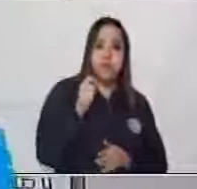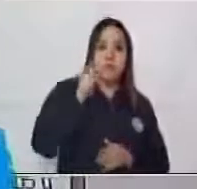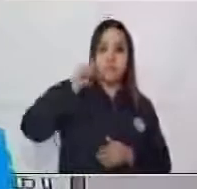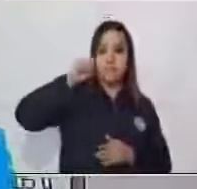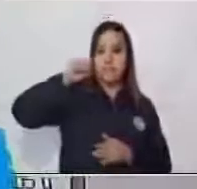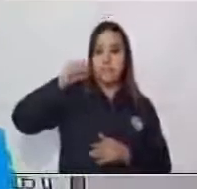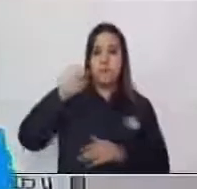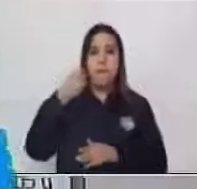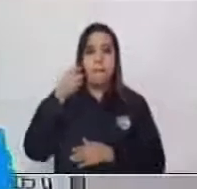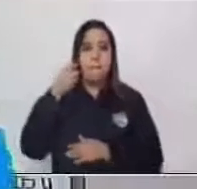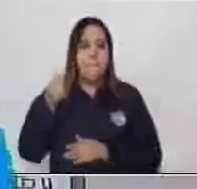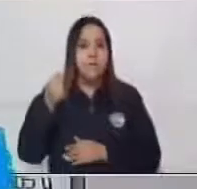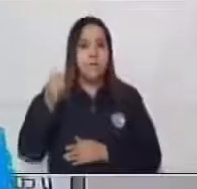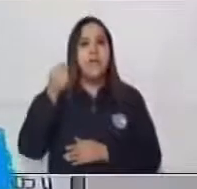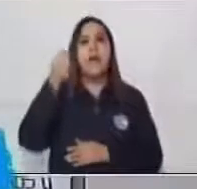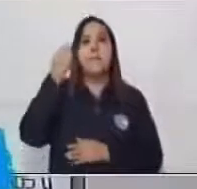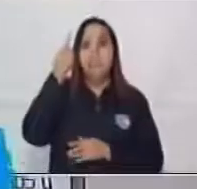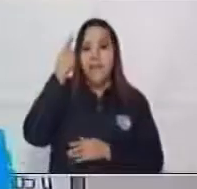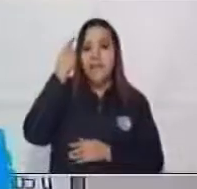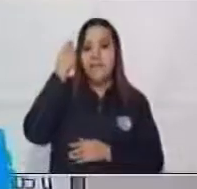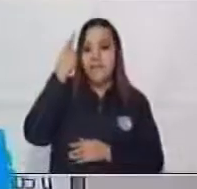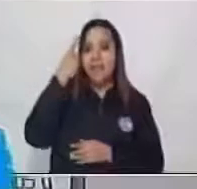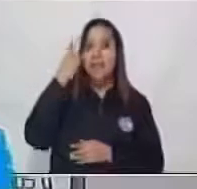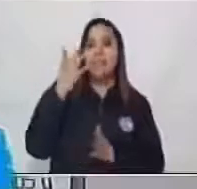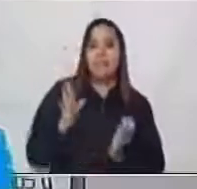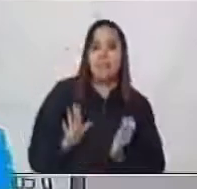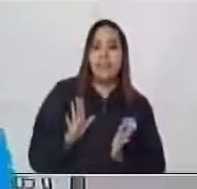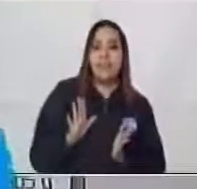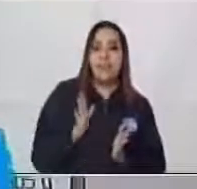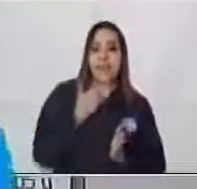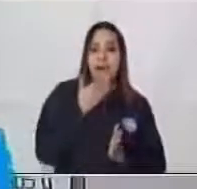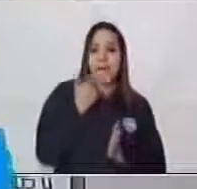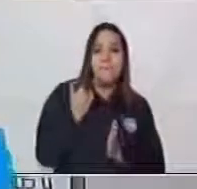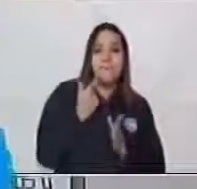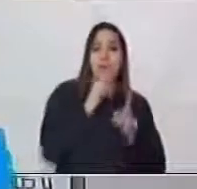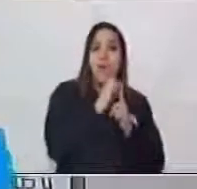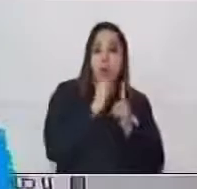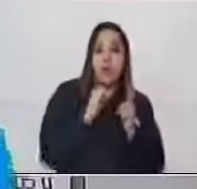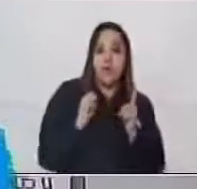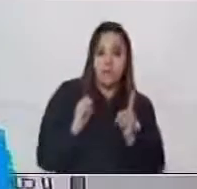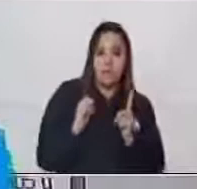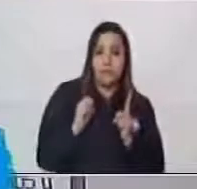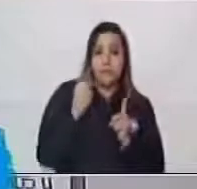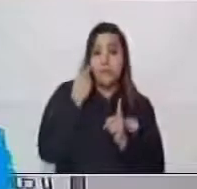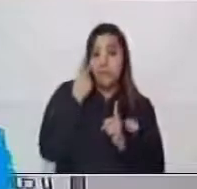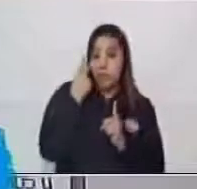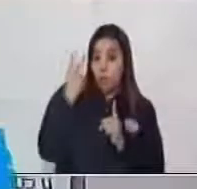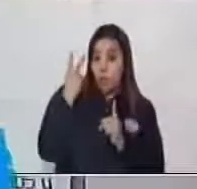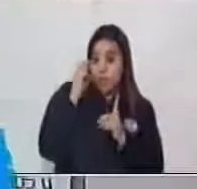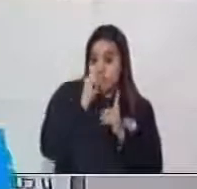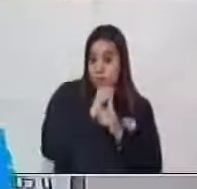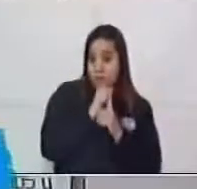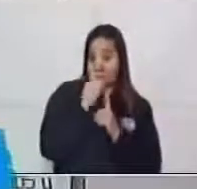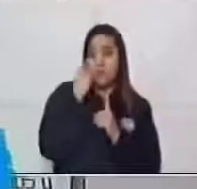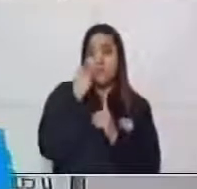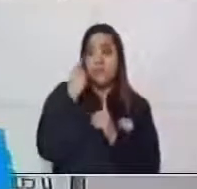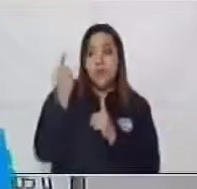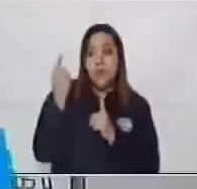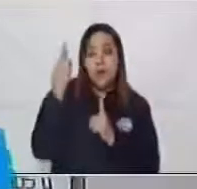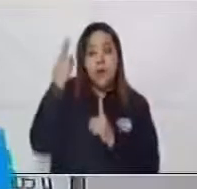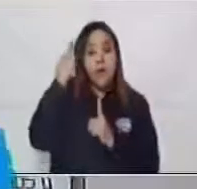entienda el enunciado anterior que va antes de la coma. Si te das cuenta, estamos hablando también, y si